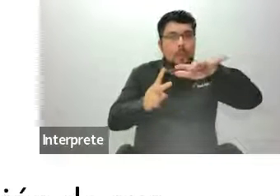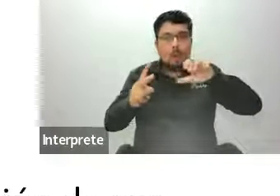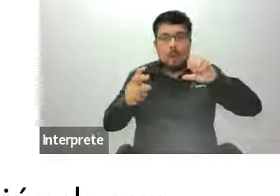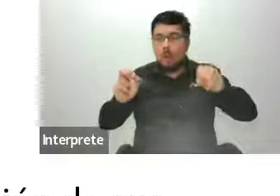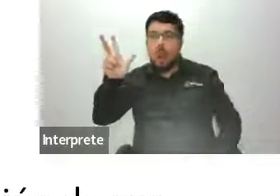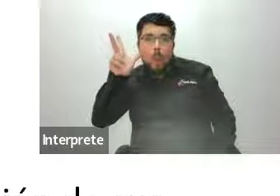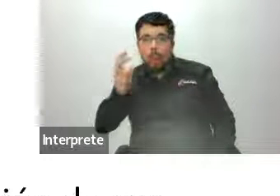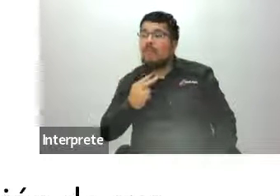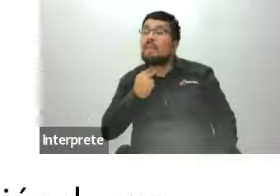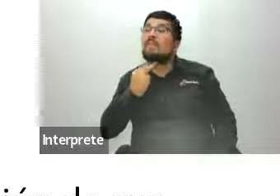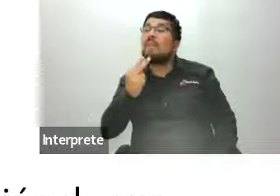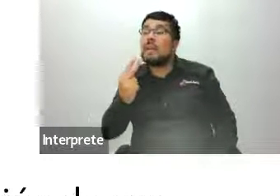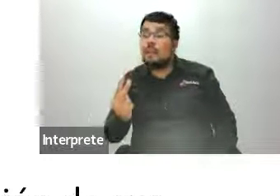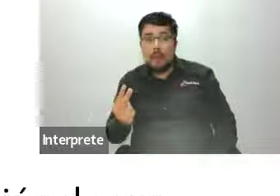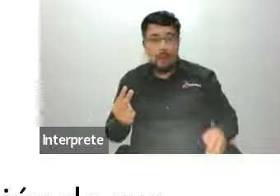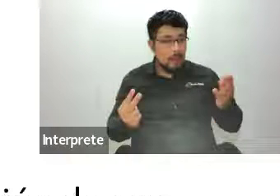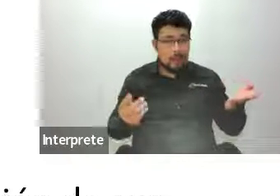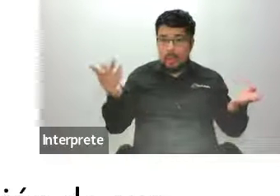tener recursos propios,